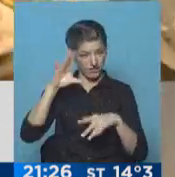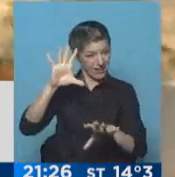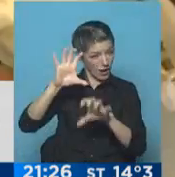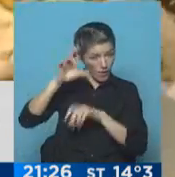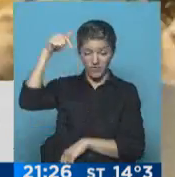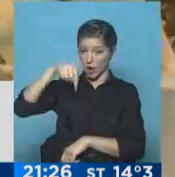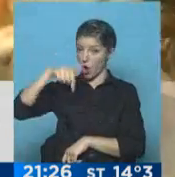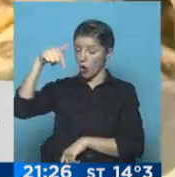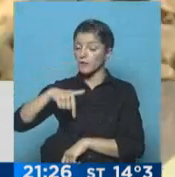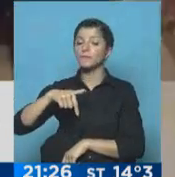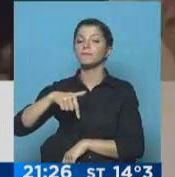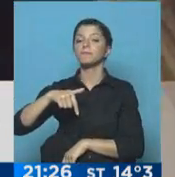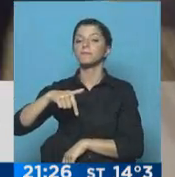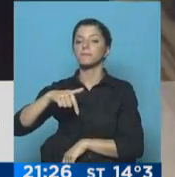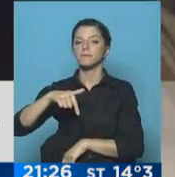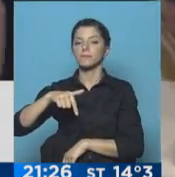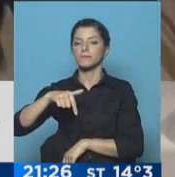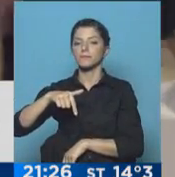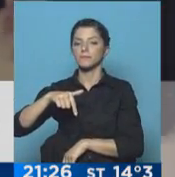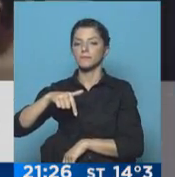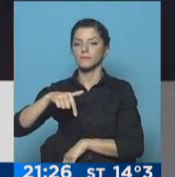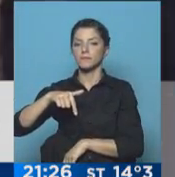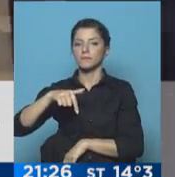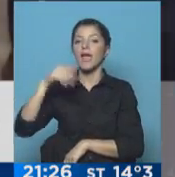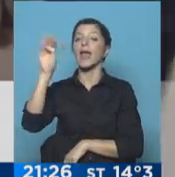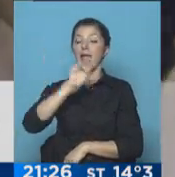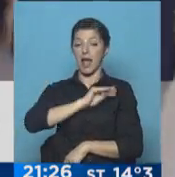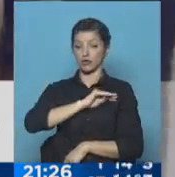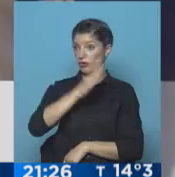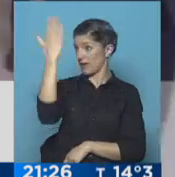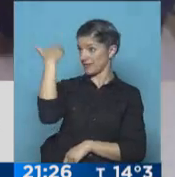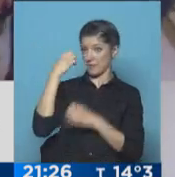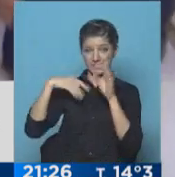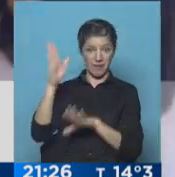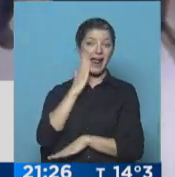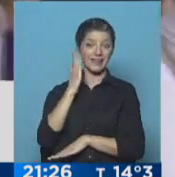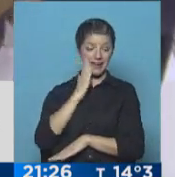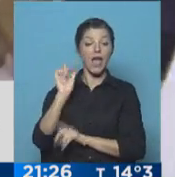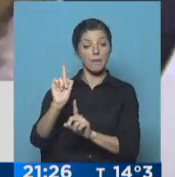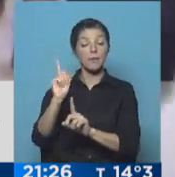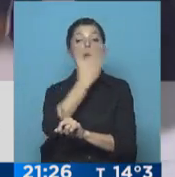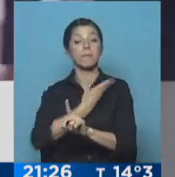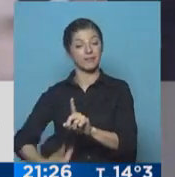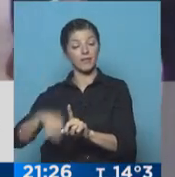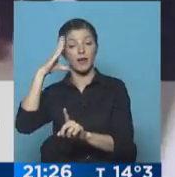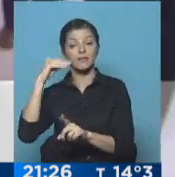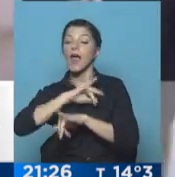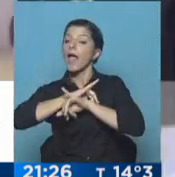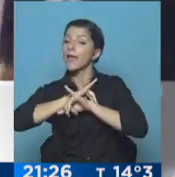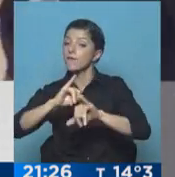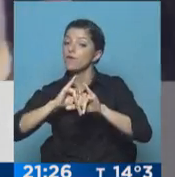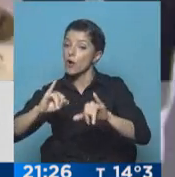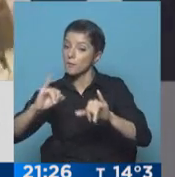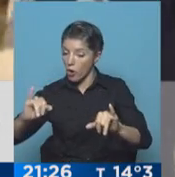jornada de hoy, y como parte del acto que comenzaba en horas de la tarde, allí la presidenta Cristina Fernández anunció,